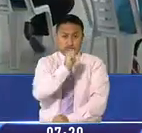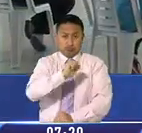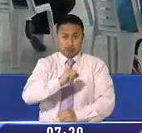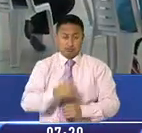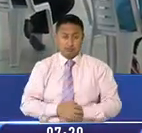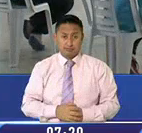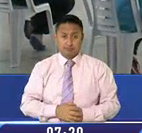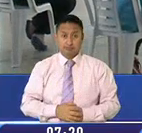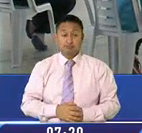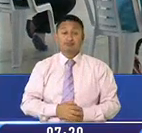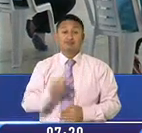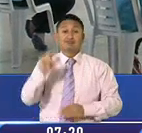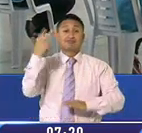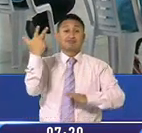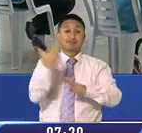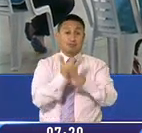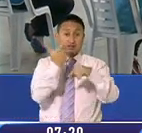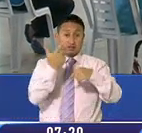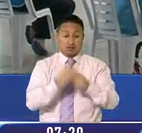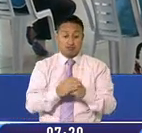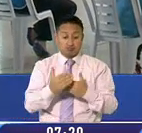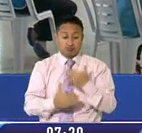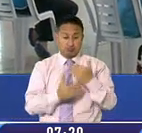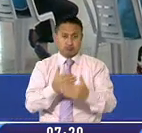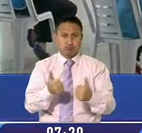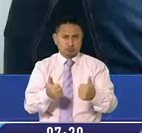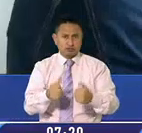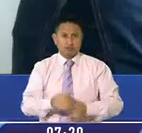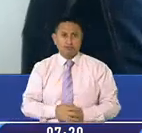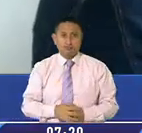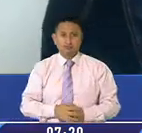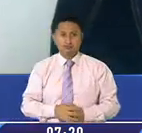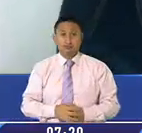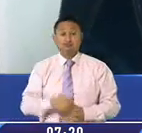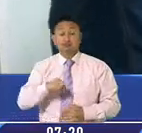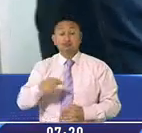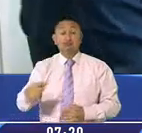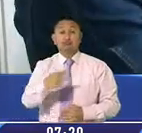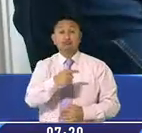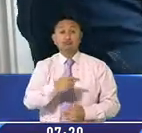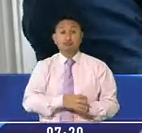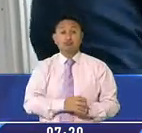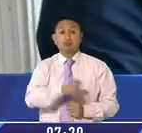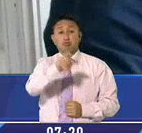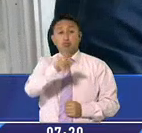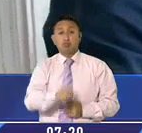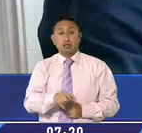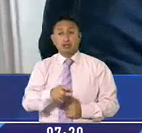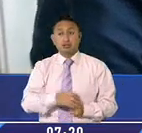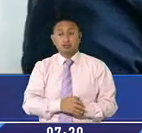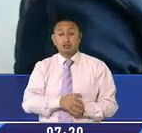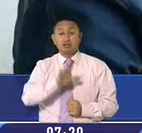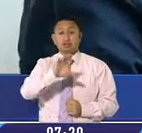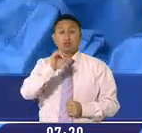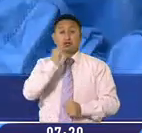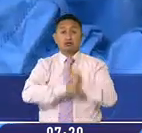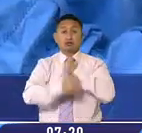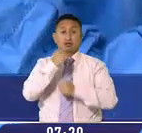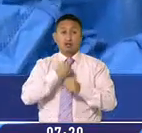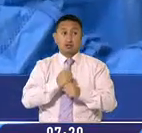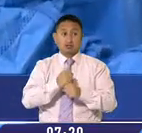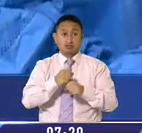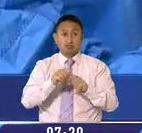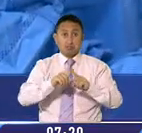dosis se estaría realizando con eficacia. Incluso en algunos casos, quienes son menores de los 50 años y cumplieron 5 meses desde la